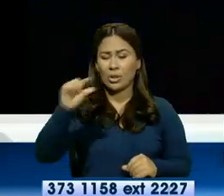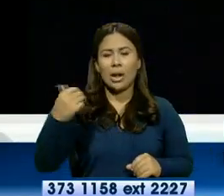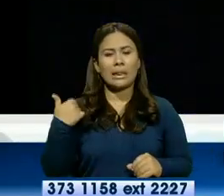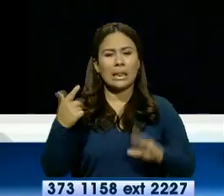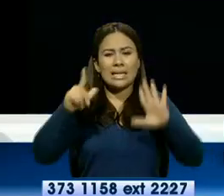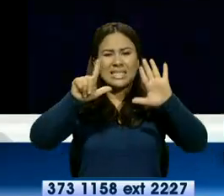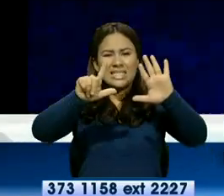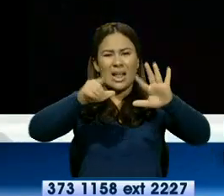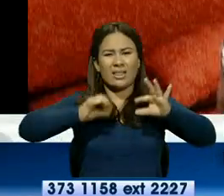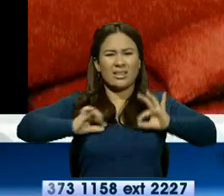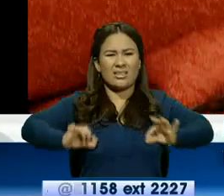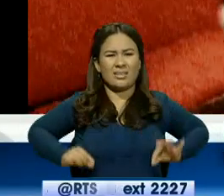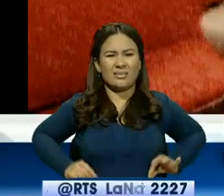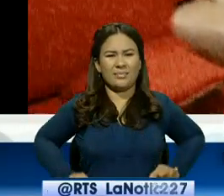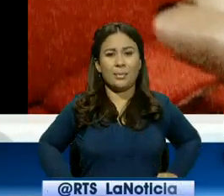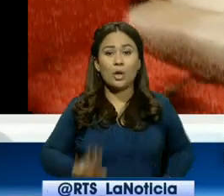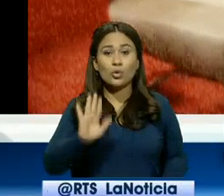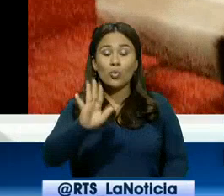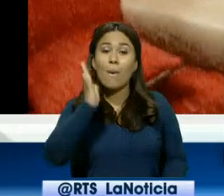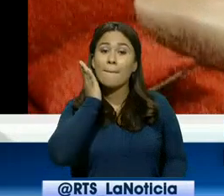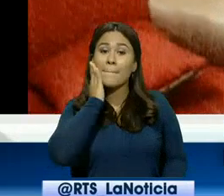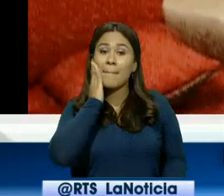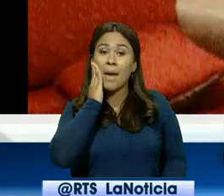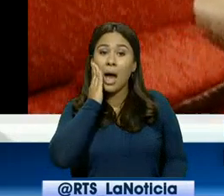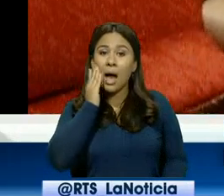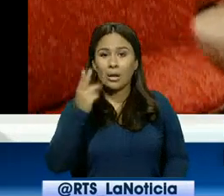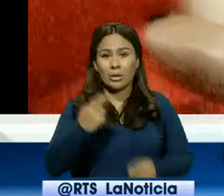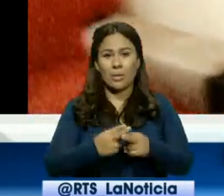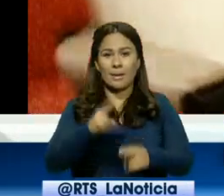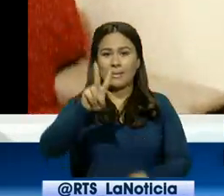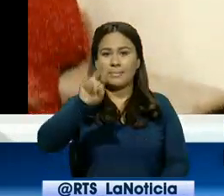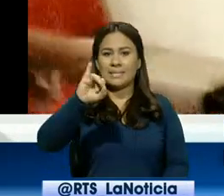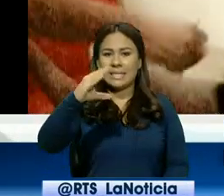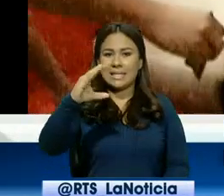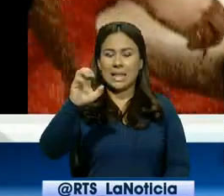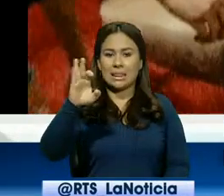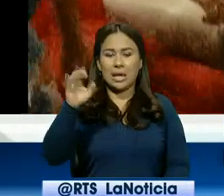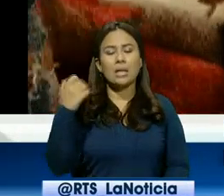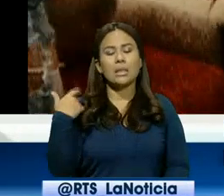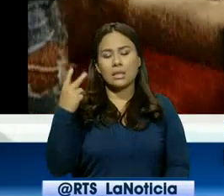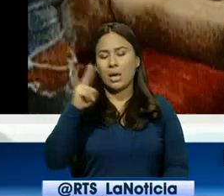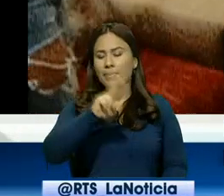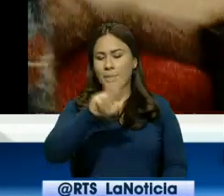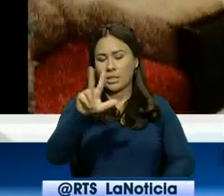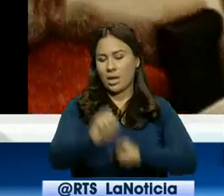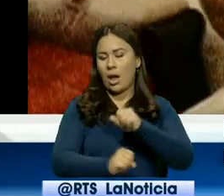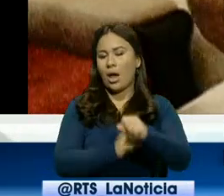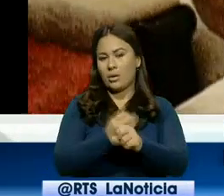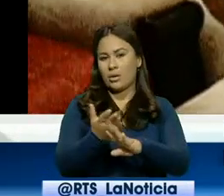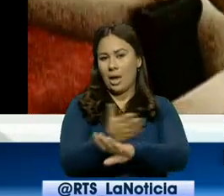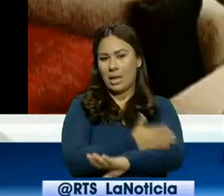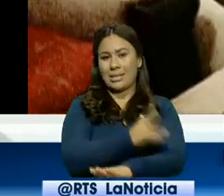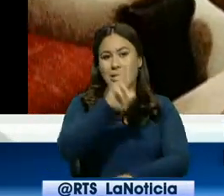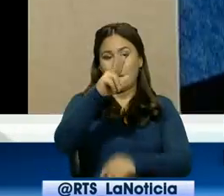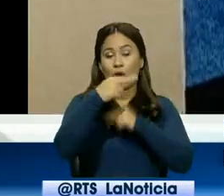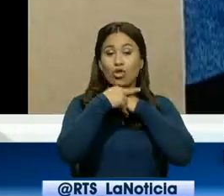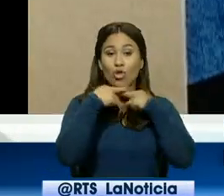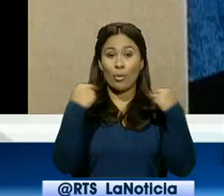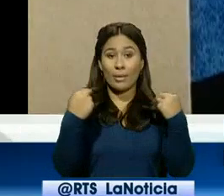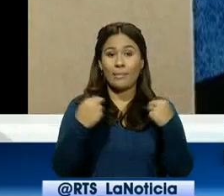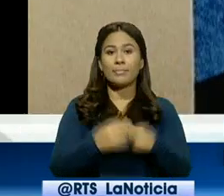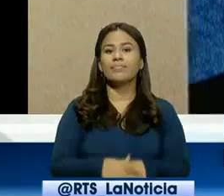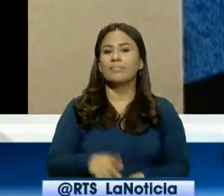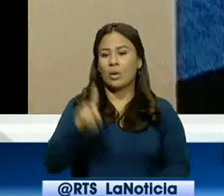7 orificios. La madre de Vicente Gabriel Martínez Martínez, de 23 años, asegura que en el mes de noviembre del año anterior